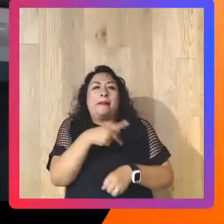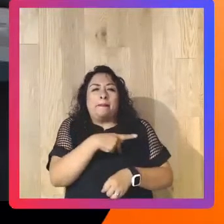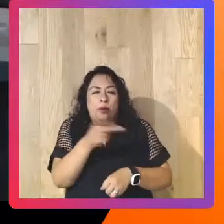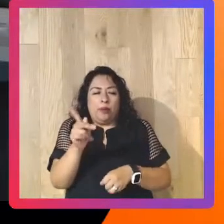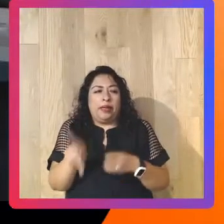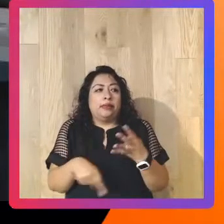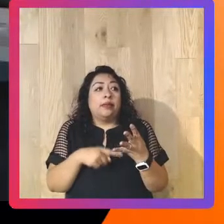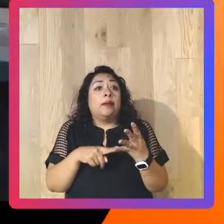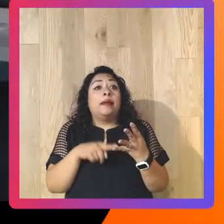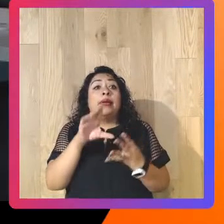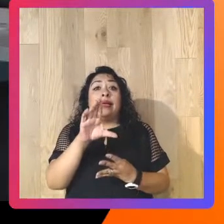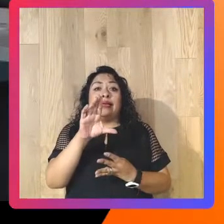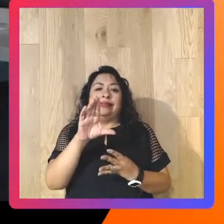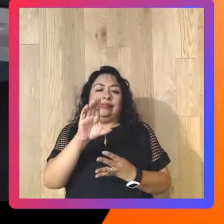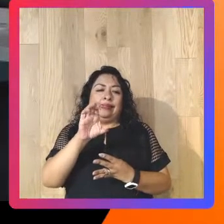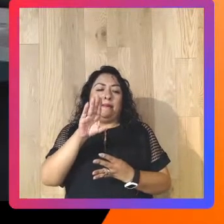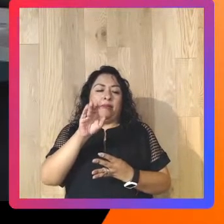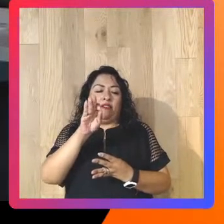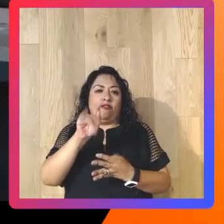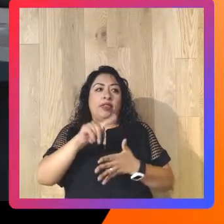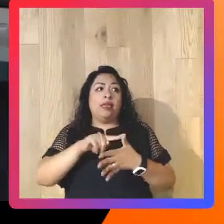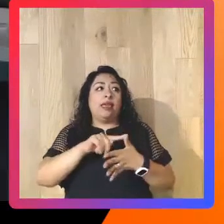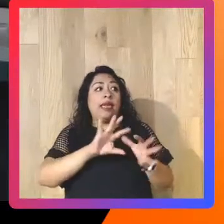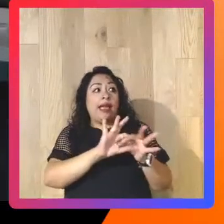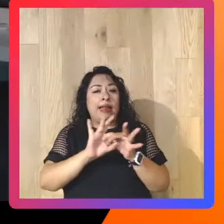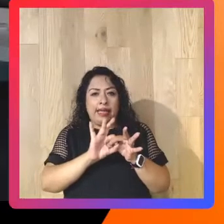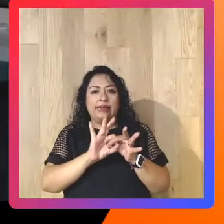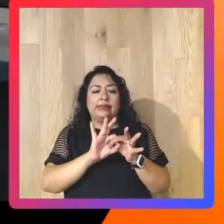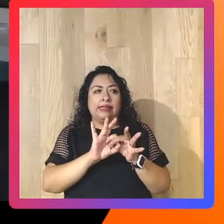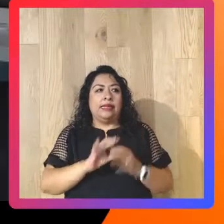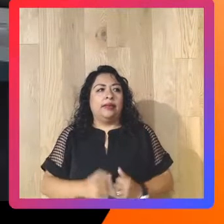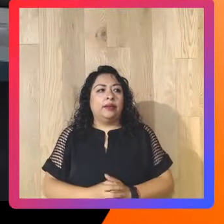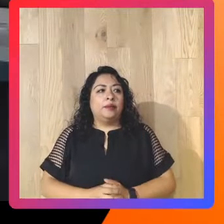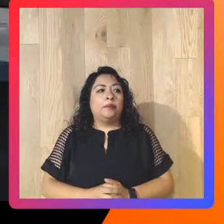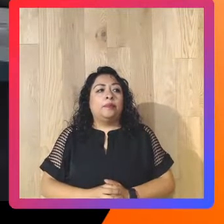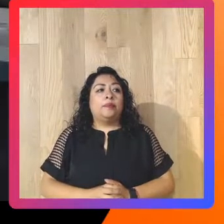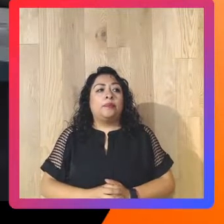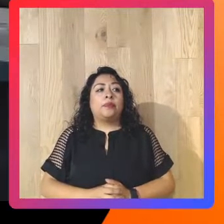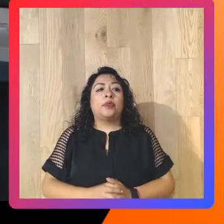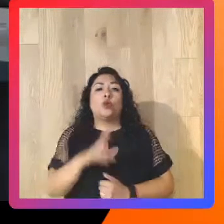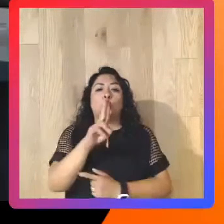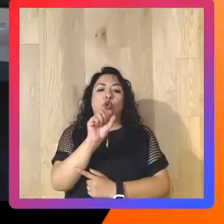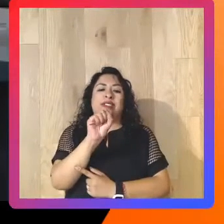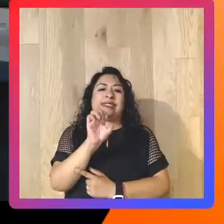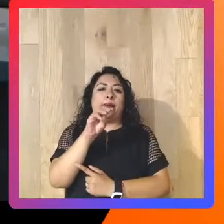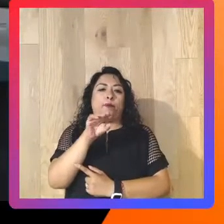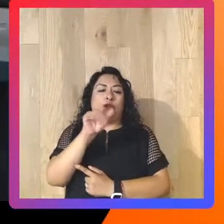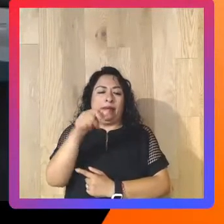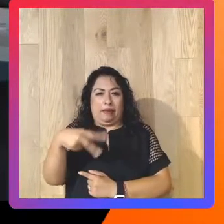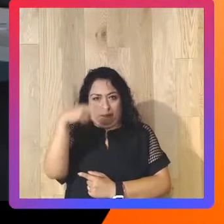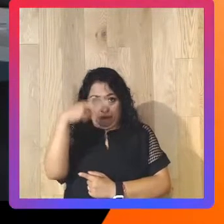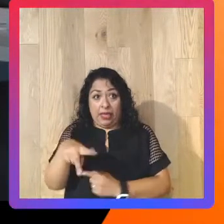Pobreza, CEMEFI, Aliarse, UCE Muniapac México,